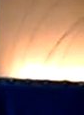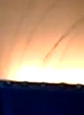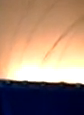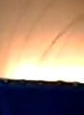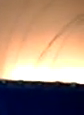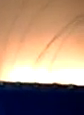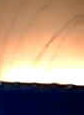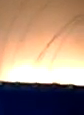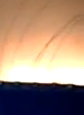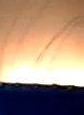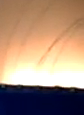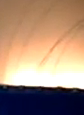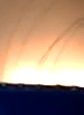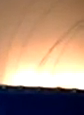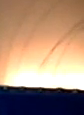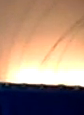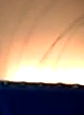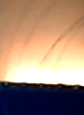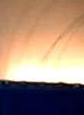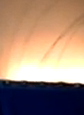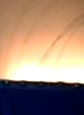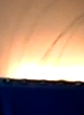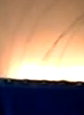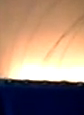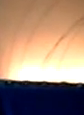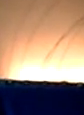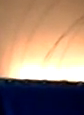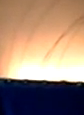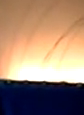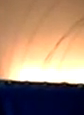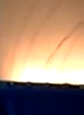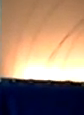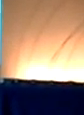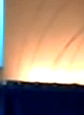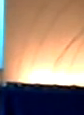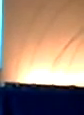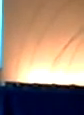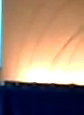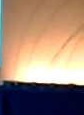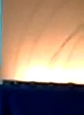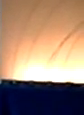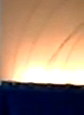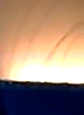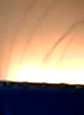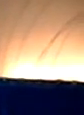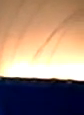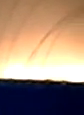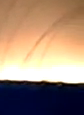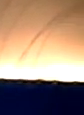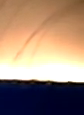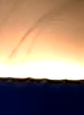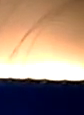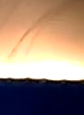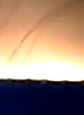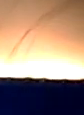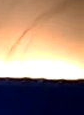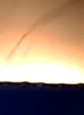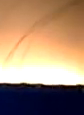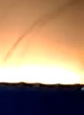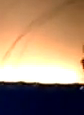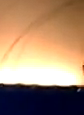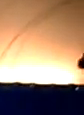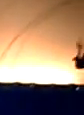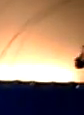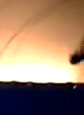queríamos que vosotros visualizarais, pensamos que una de las cosas que queríamos era que fuerais capaces de ver la abundancia